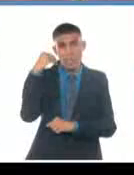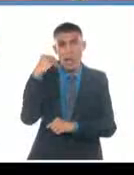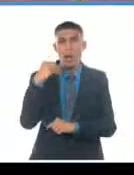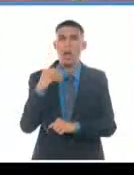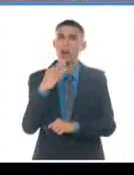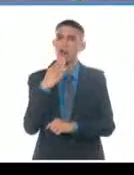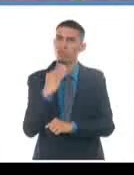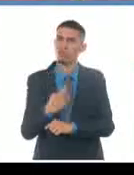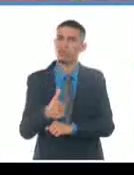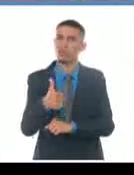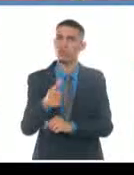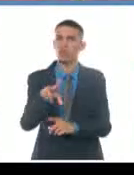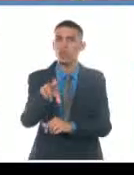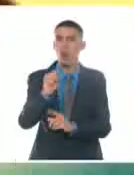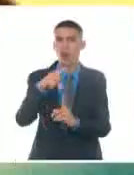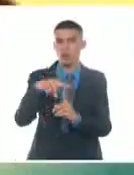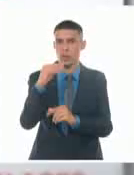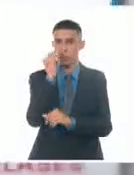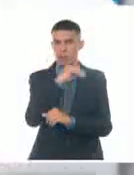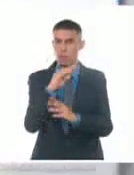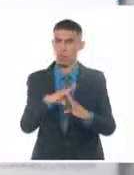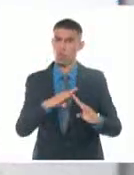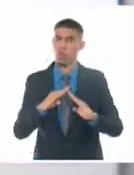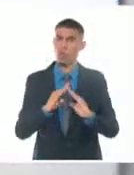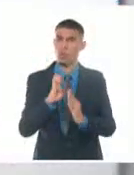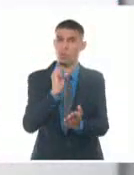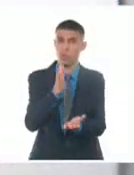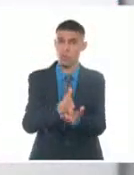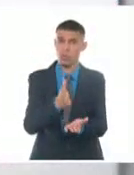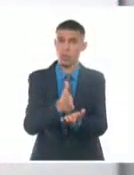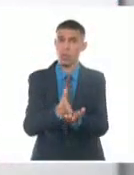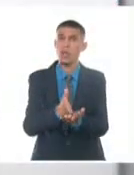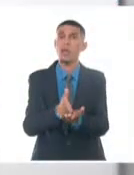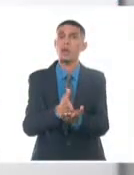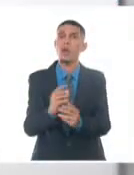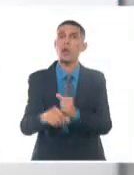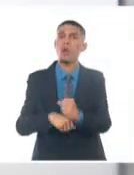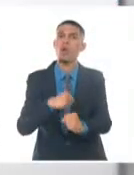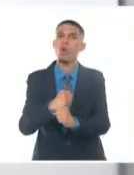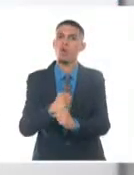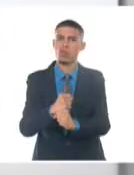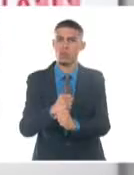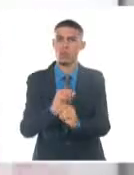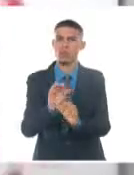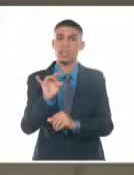nuevas tecnologías, una comunidad educativa en red que a sus 15 años sigue